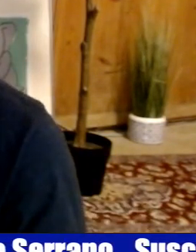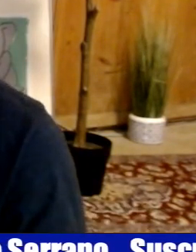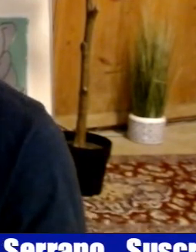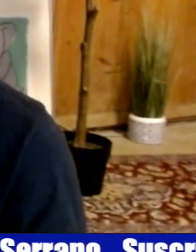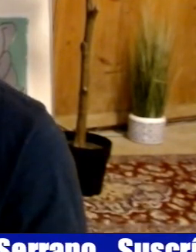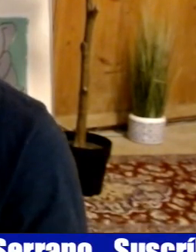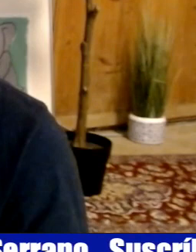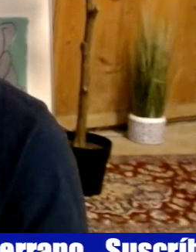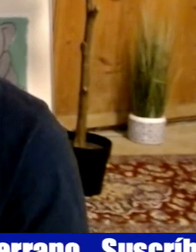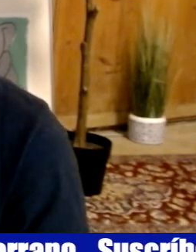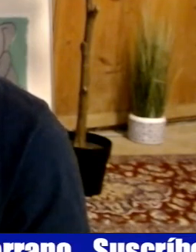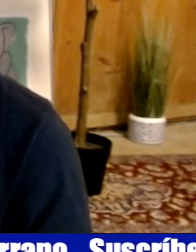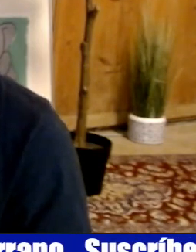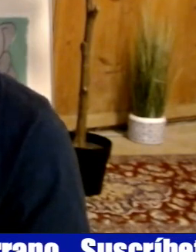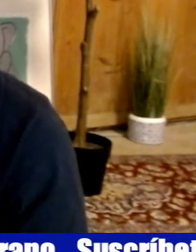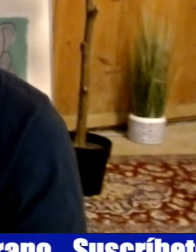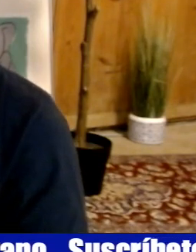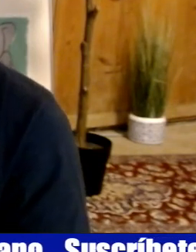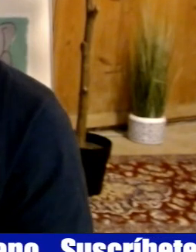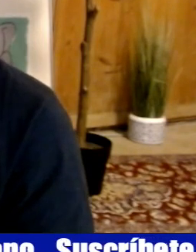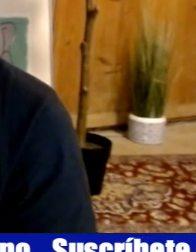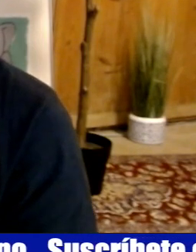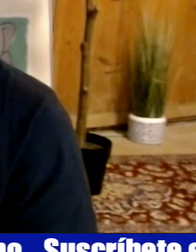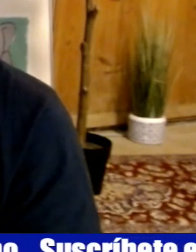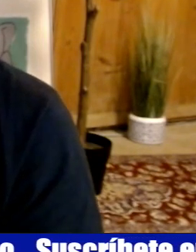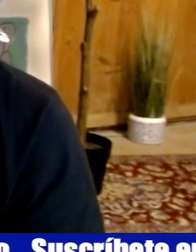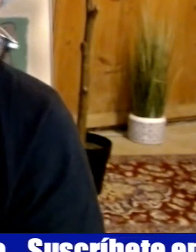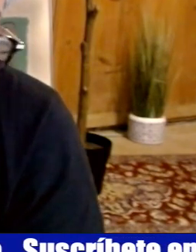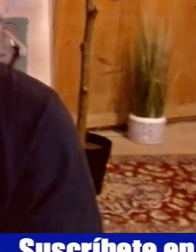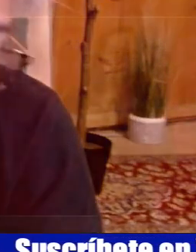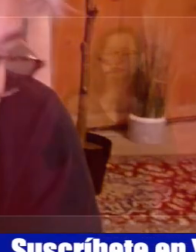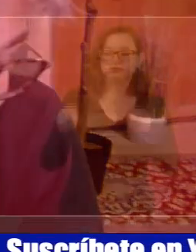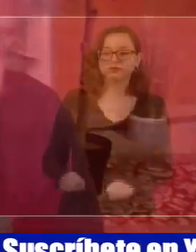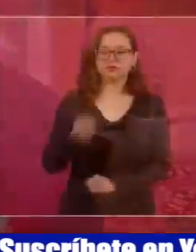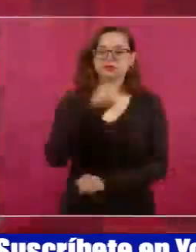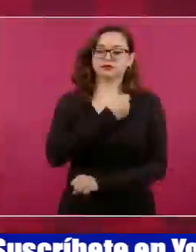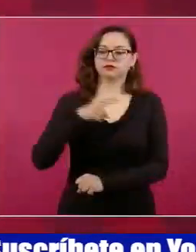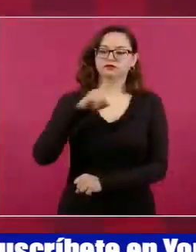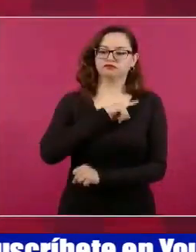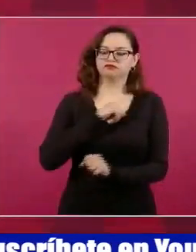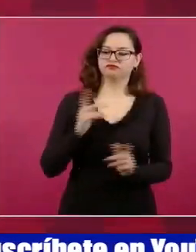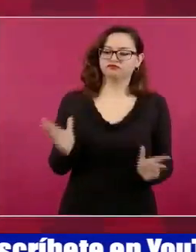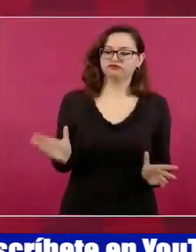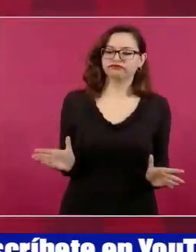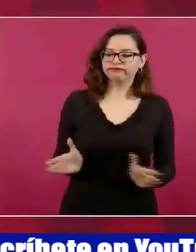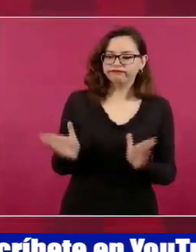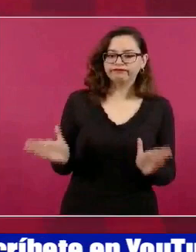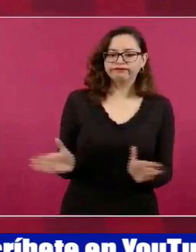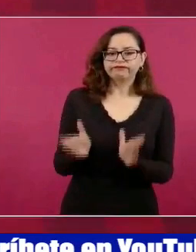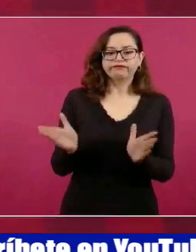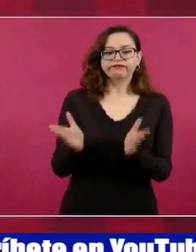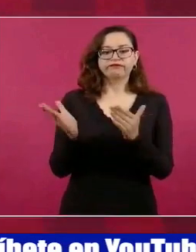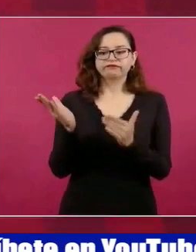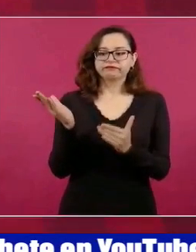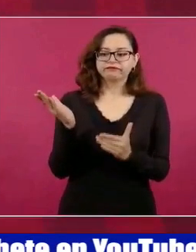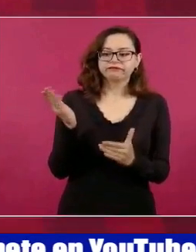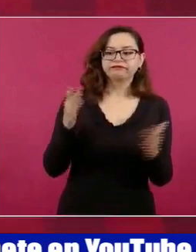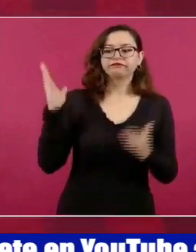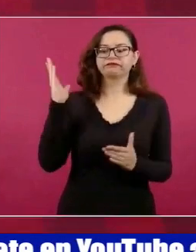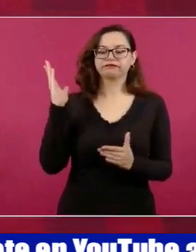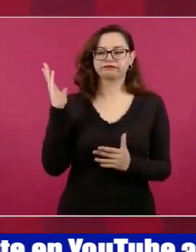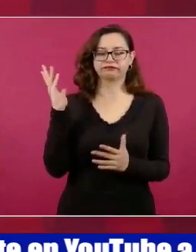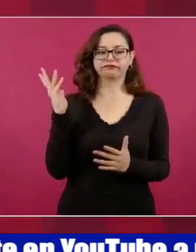parte de los integrantes del Poder Judicial no son gente caracterizada por la honestidad, dice, hablando en